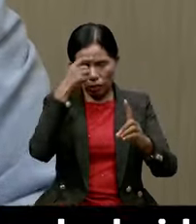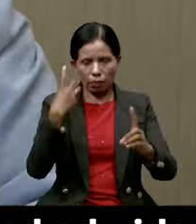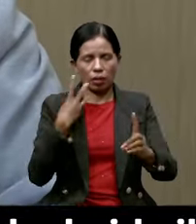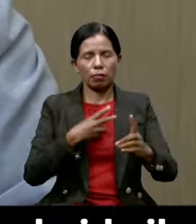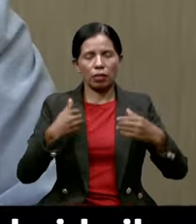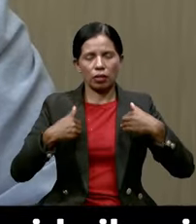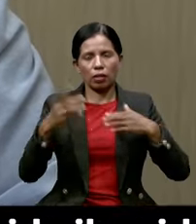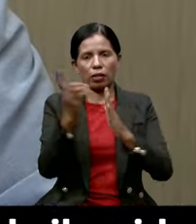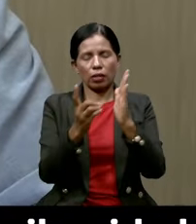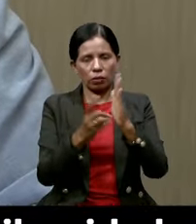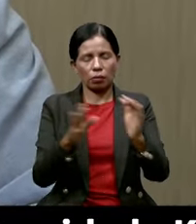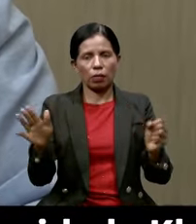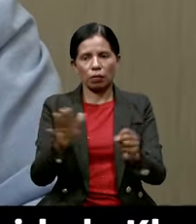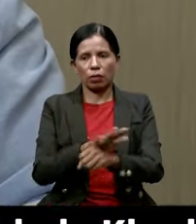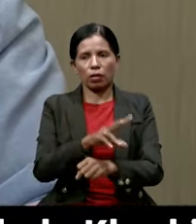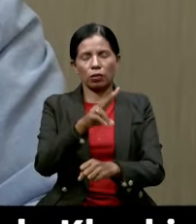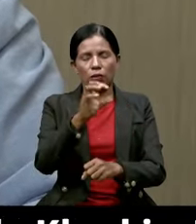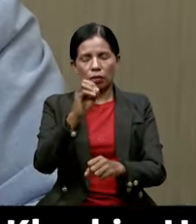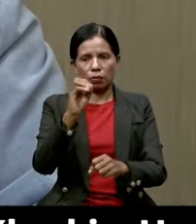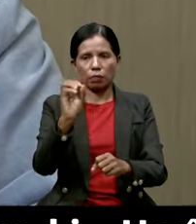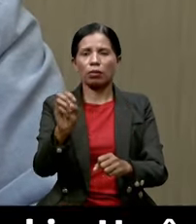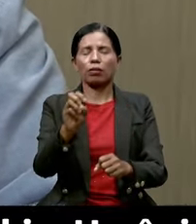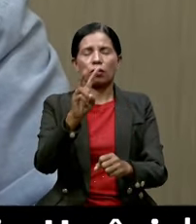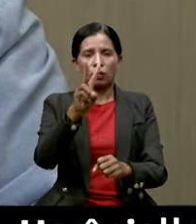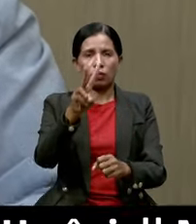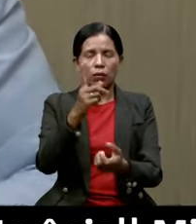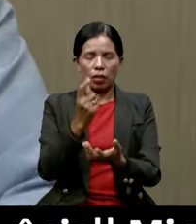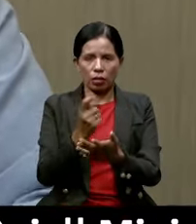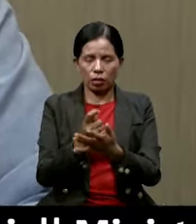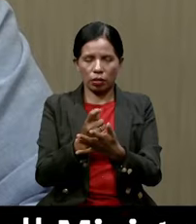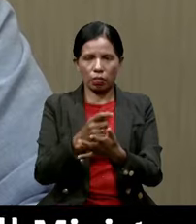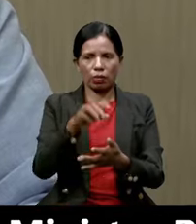husi 2800 ne be ami a presente se iha